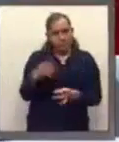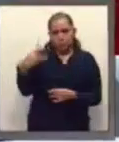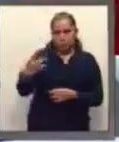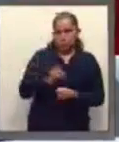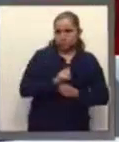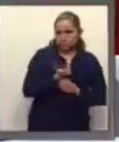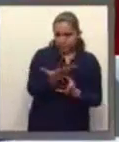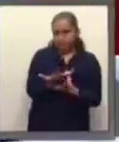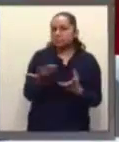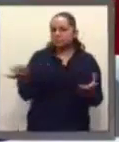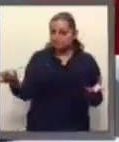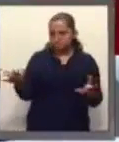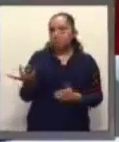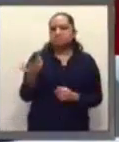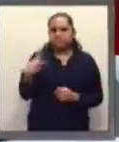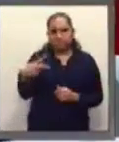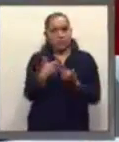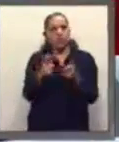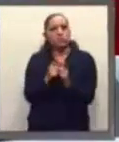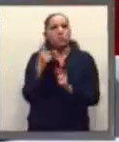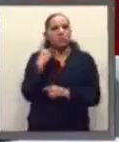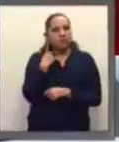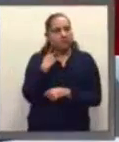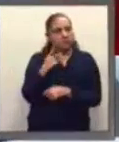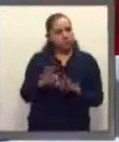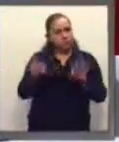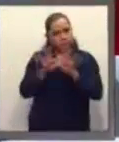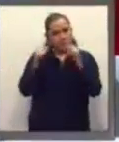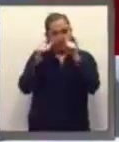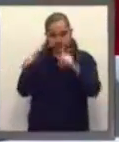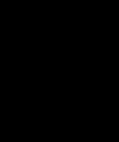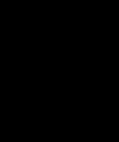este grupo parlamentario de Morena, ¿no? Entonces, continúe la secretaría.